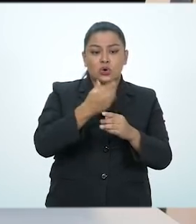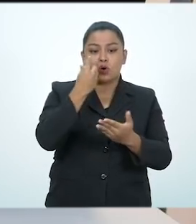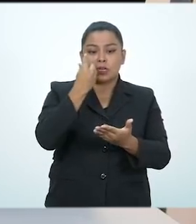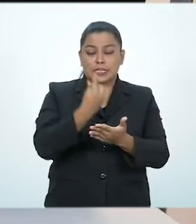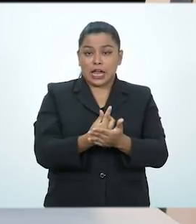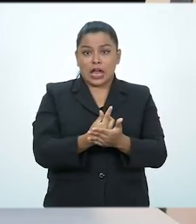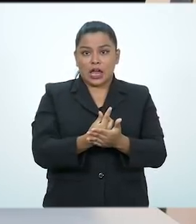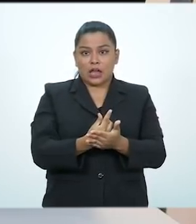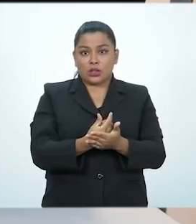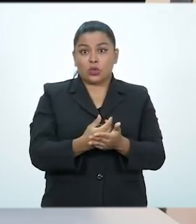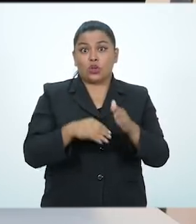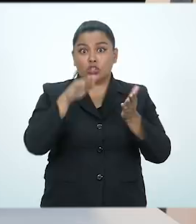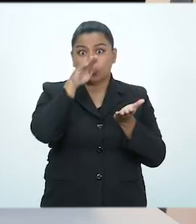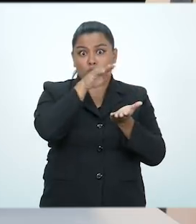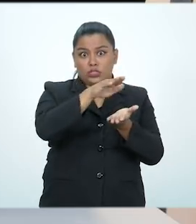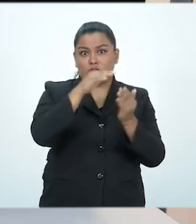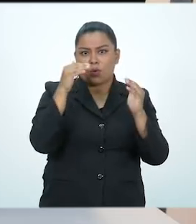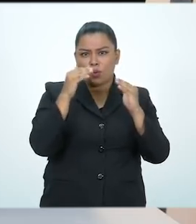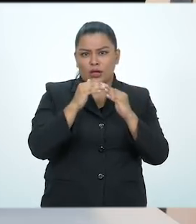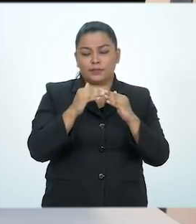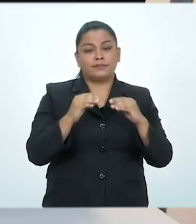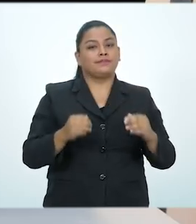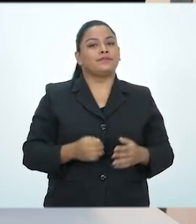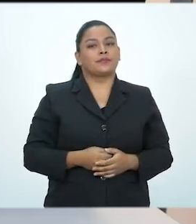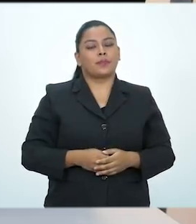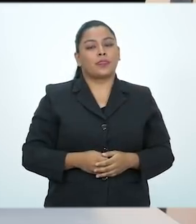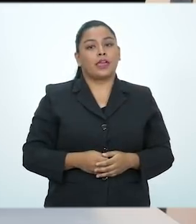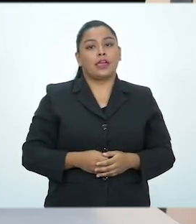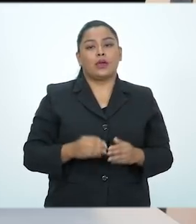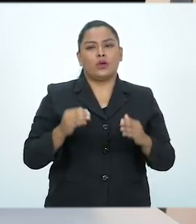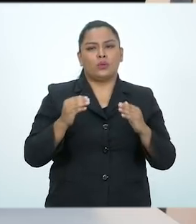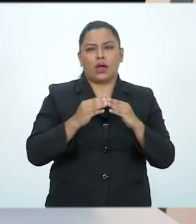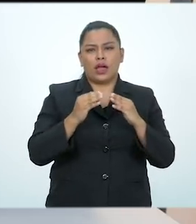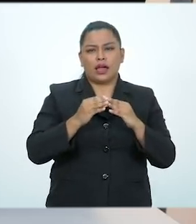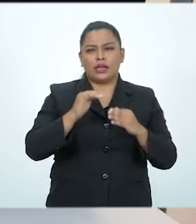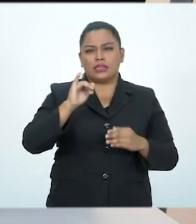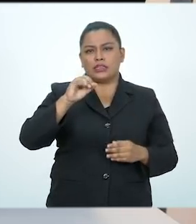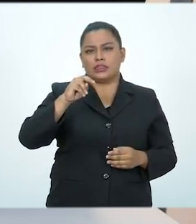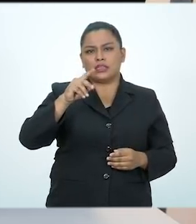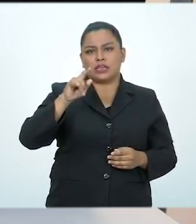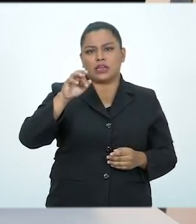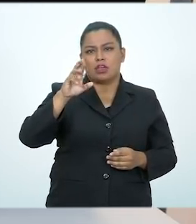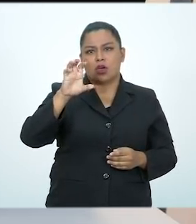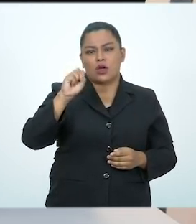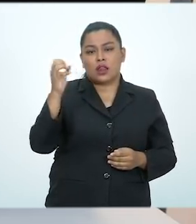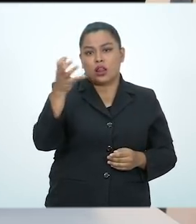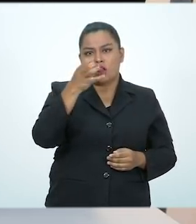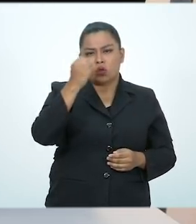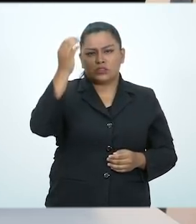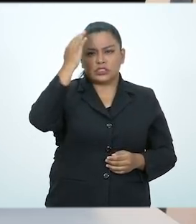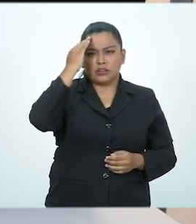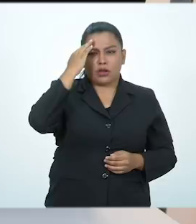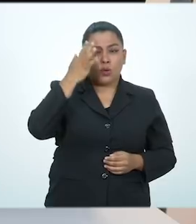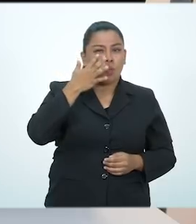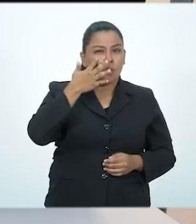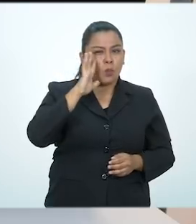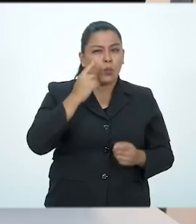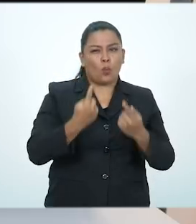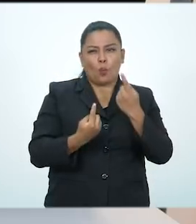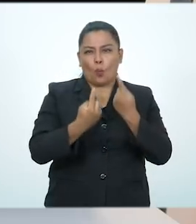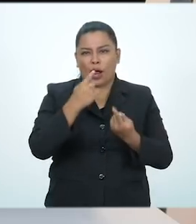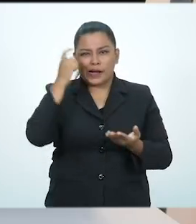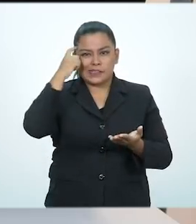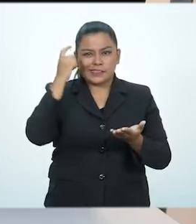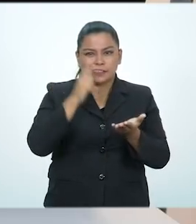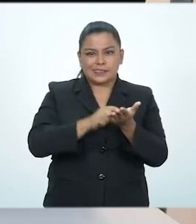de grado y de unidad, también en los indicadores de logro. Es momento entonces de conocer un ejemplo